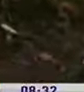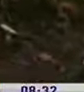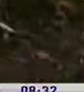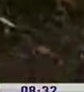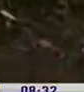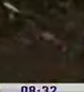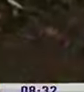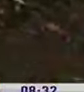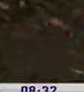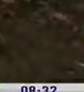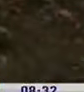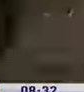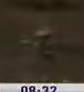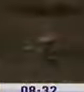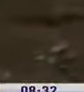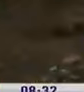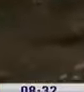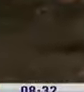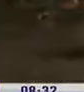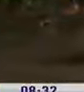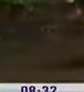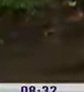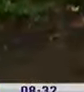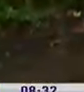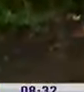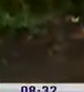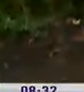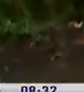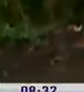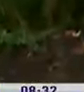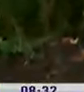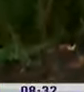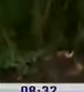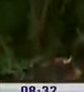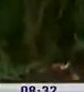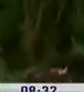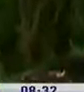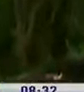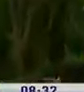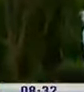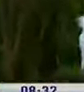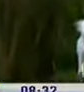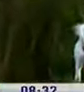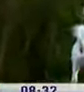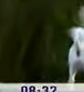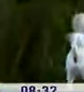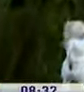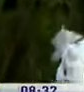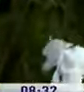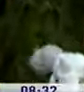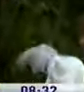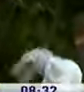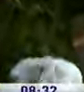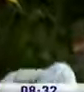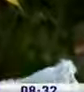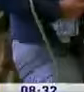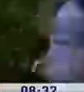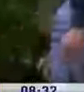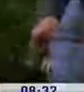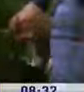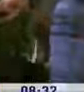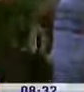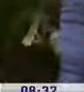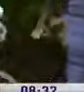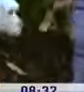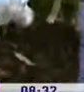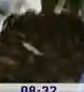tampoco pareja. Ya sabe que el policía es su amigo. Ya listo. Si usted quiere, podemos ser más que amigos. Ya listo. Yo me dejo